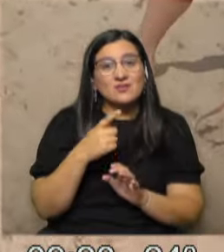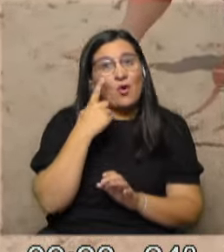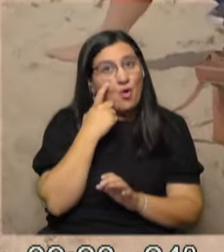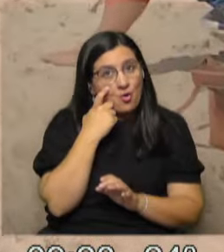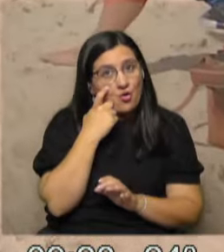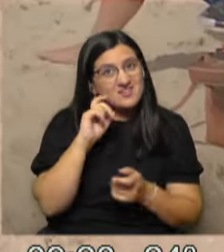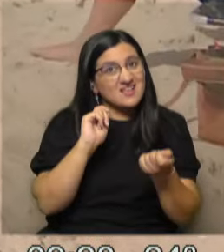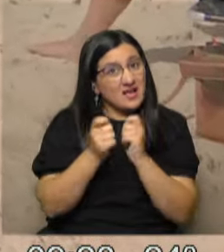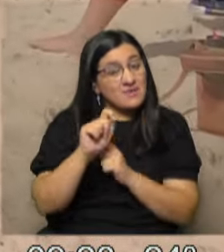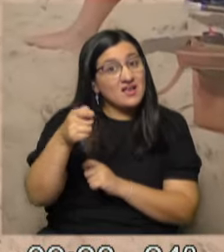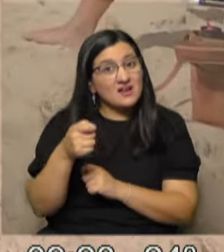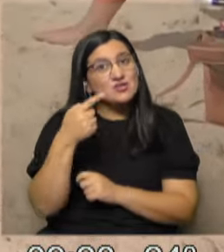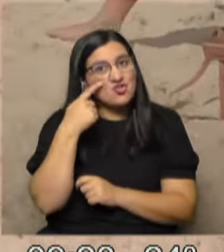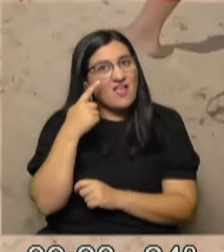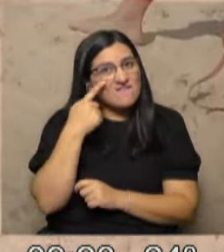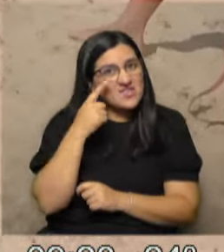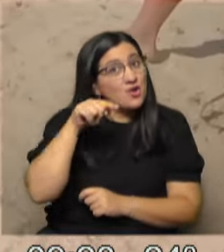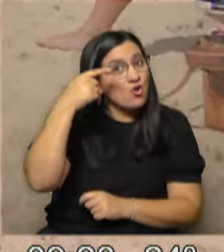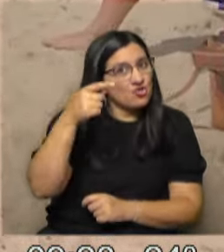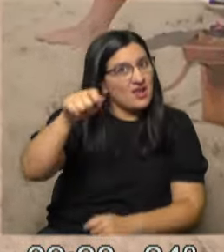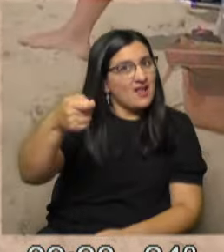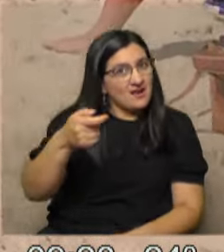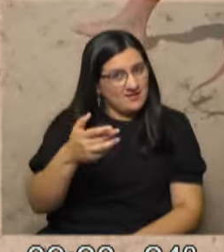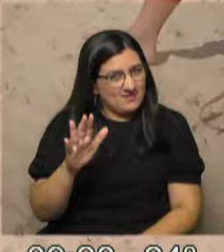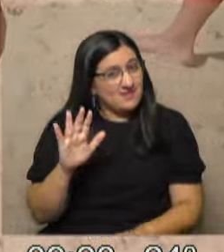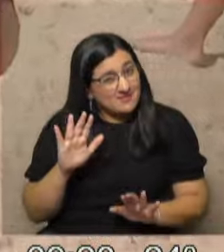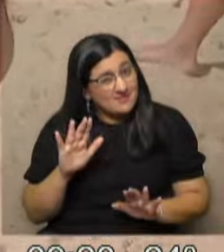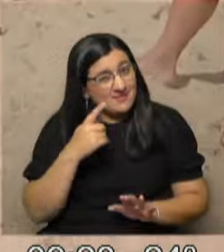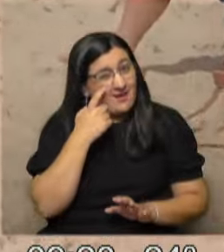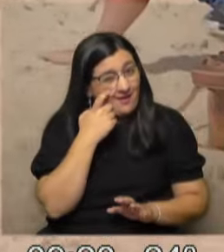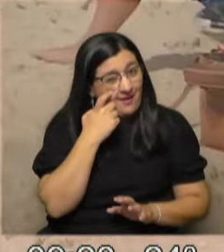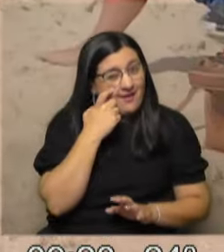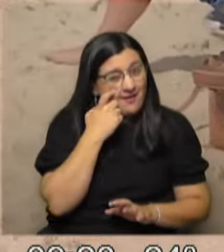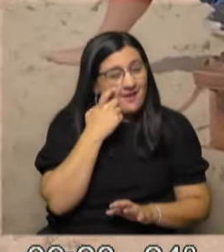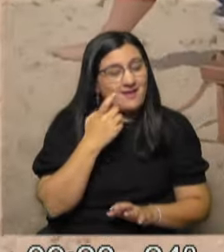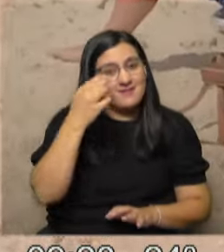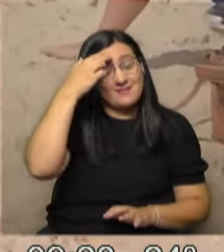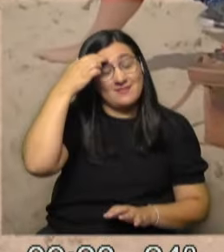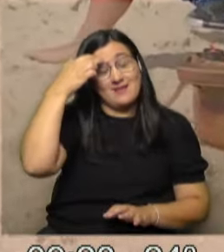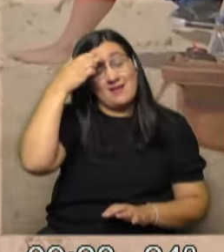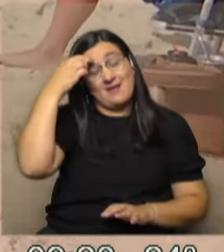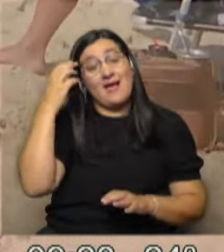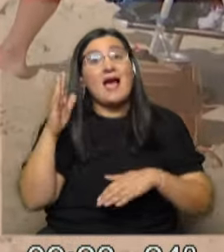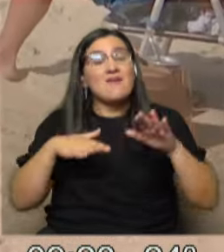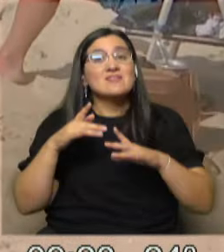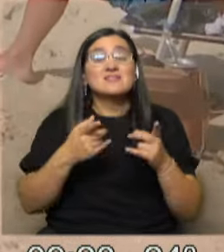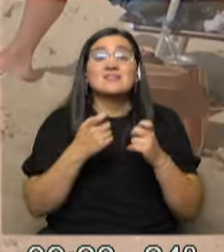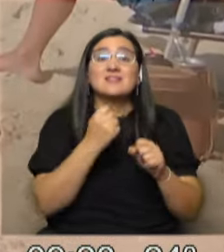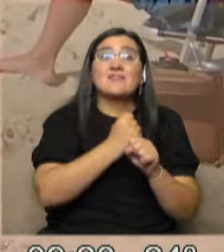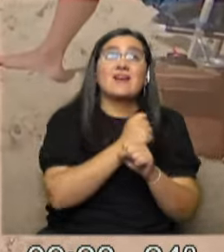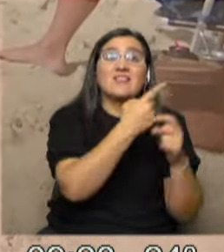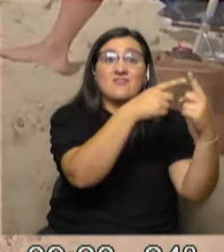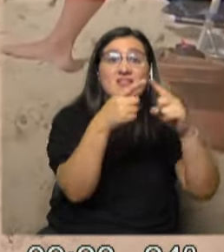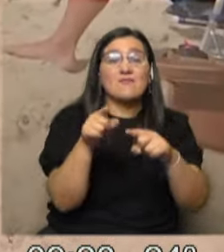otro canal, porque la vi en otro canal, ¿no? ¡Opa! Anda en otro canal. Y lo que pasa es que uno tiene que estar en el multirubro. Vos no te vayas, vos sos de